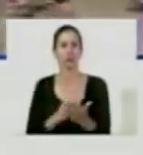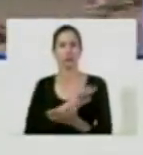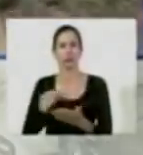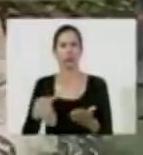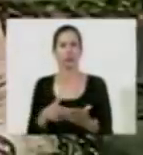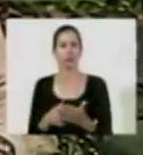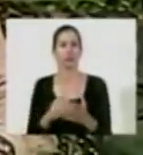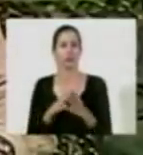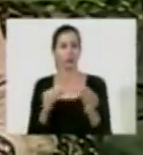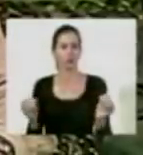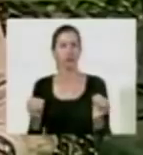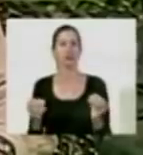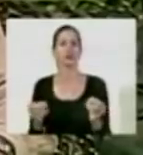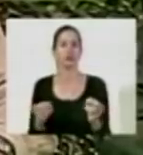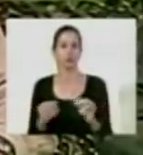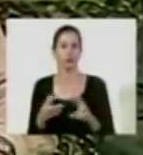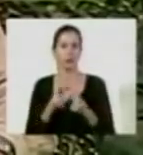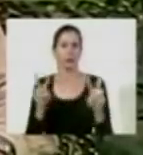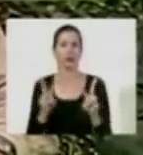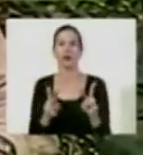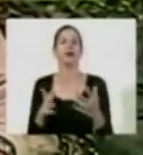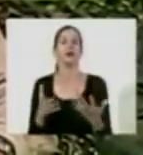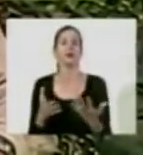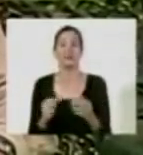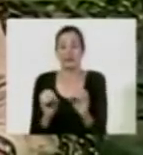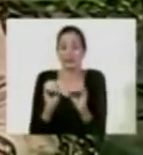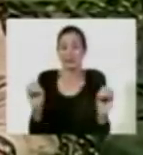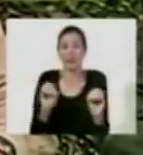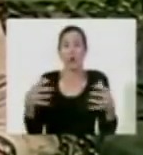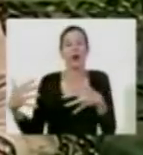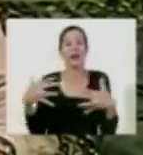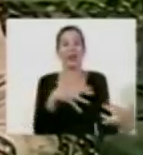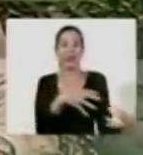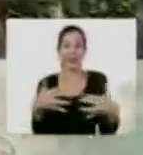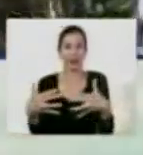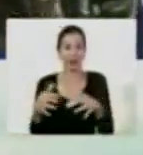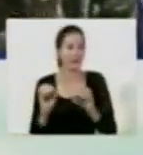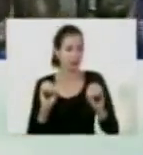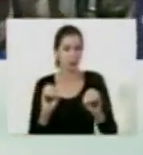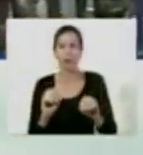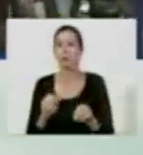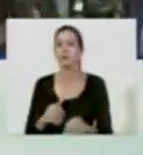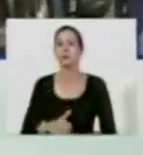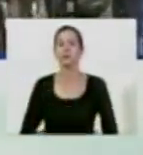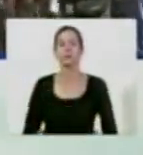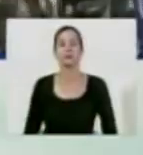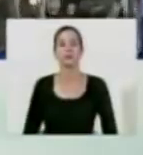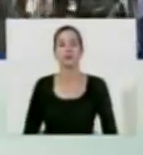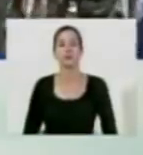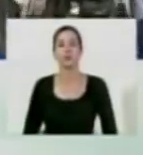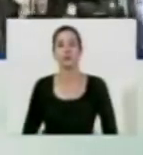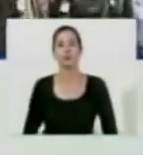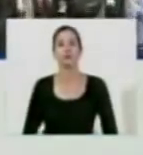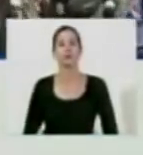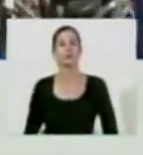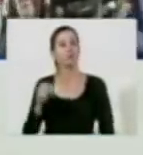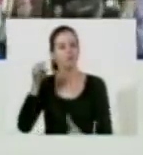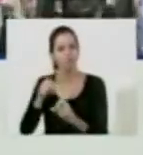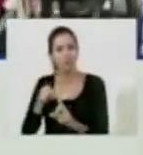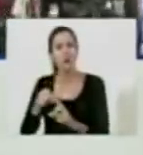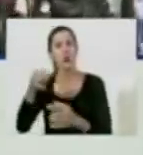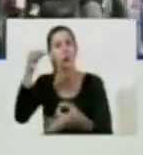la paz como ausencia de guerra y como existencia de justicia, de igualdad y de unión